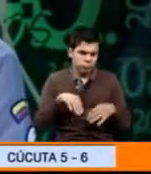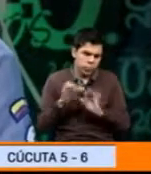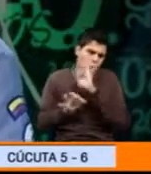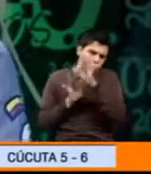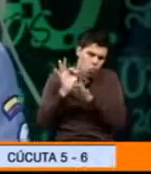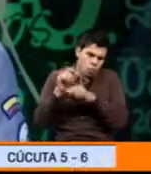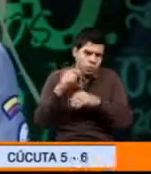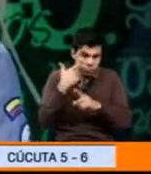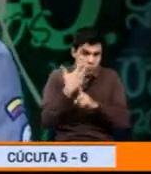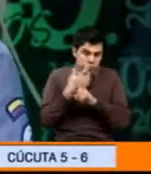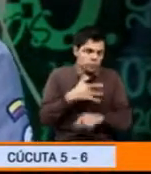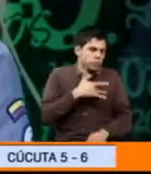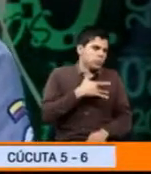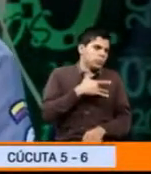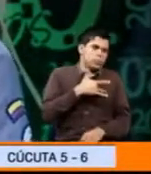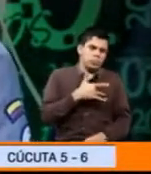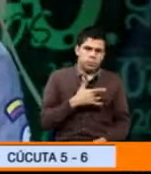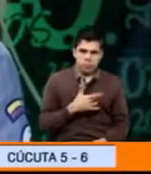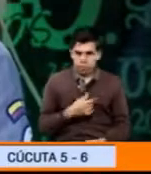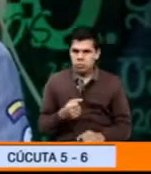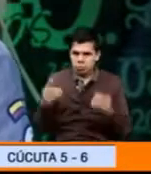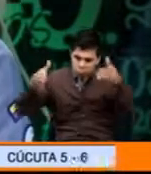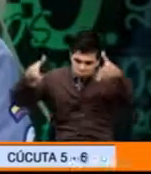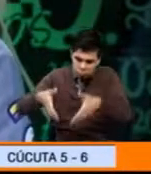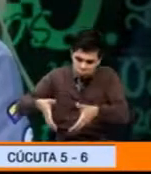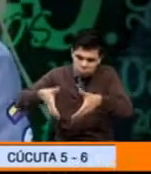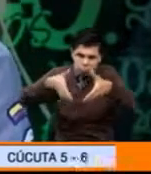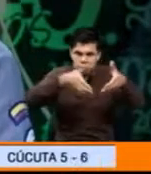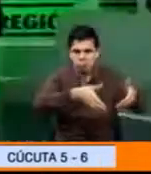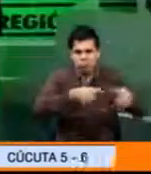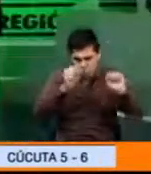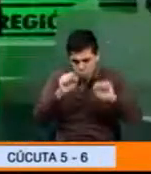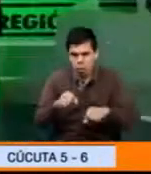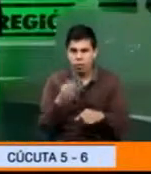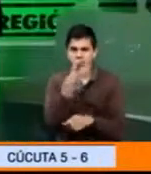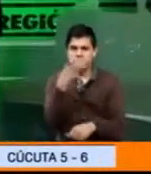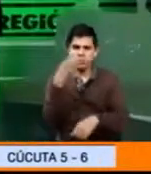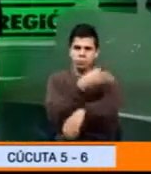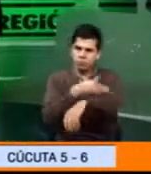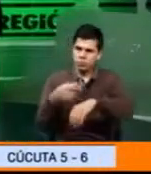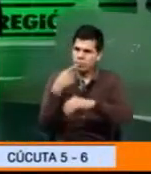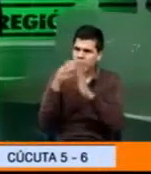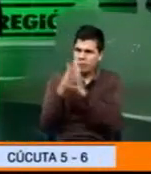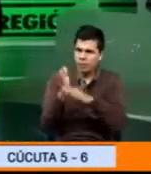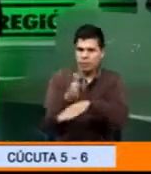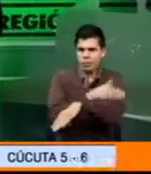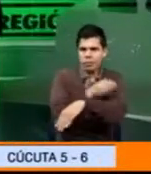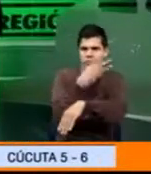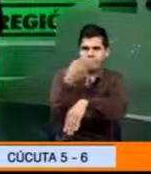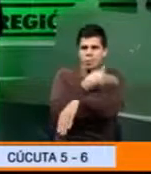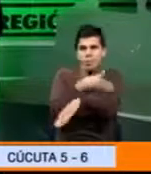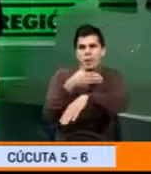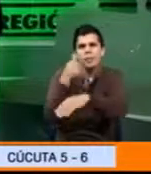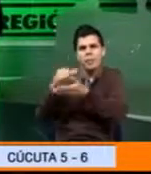ciudadanía, pues claro, eso, pero y puede servir la maquinita, pero creo que esos 300 millones que usted dijo hace un rato deberían